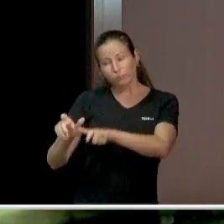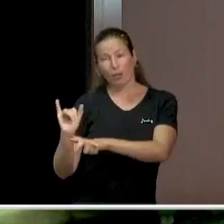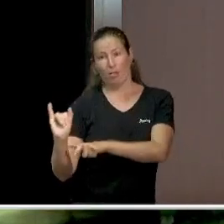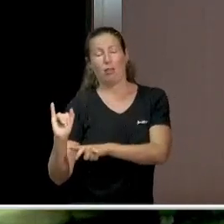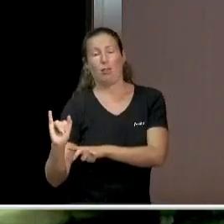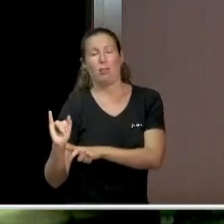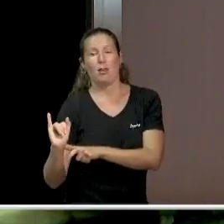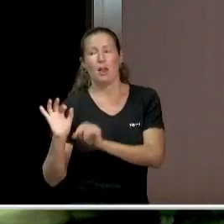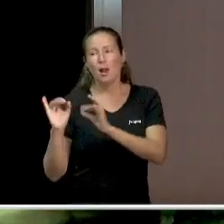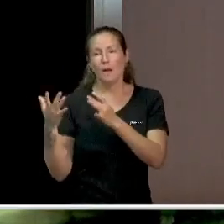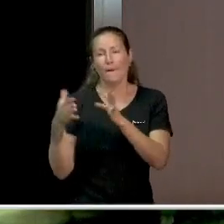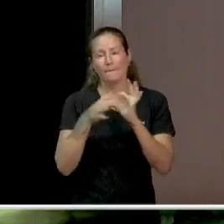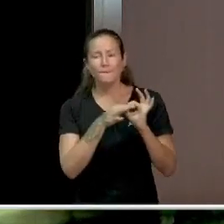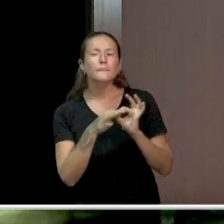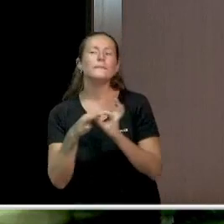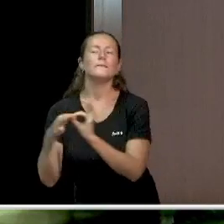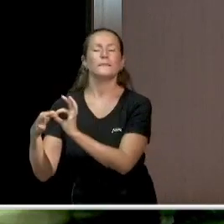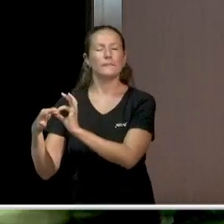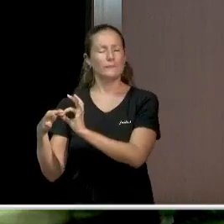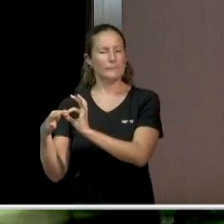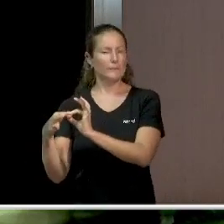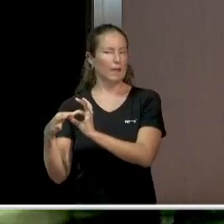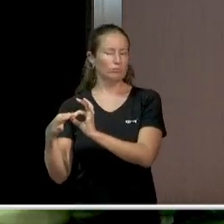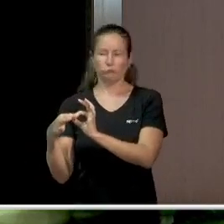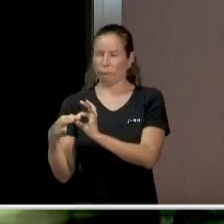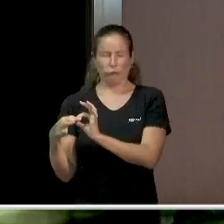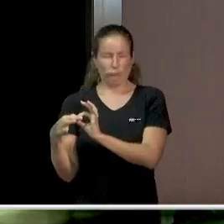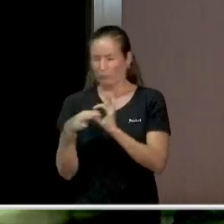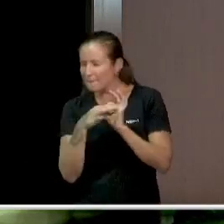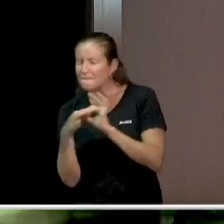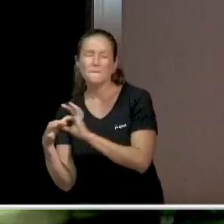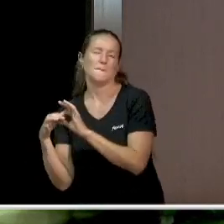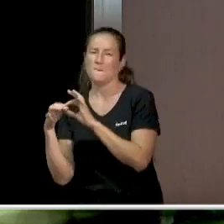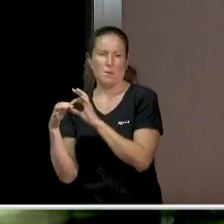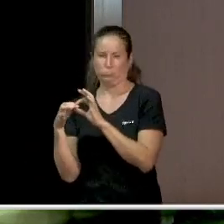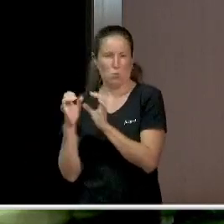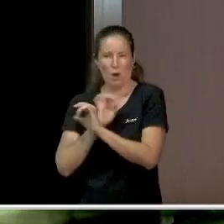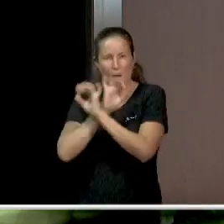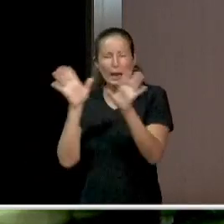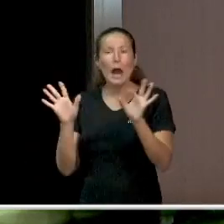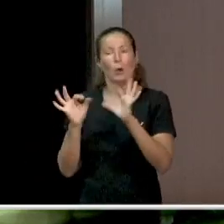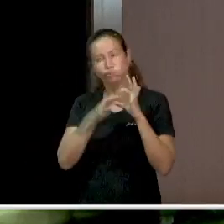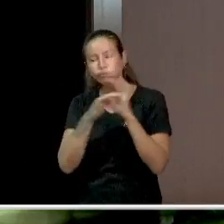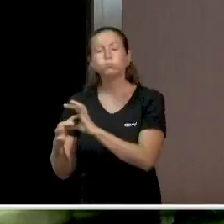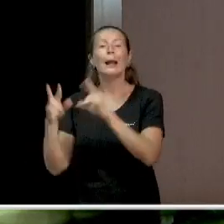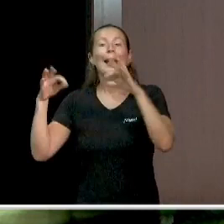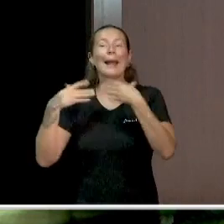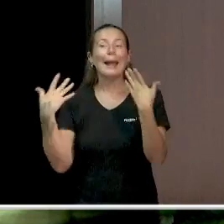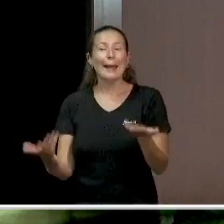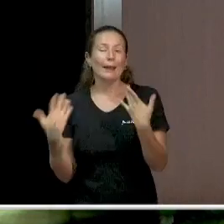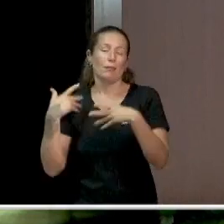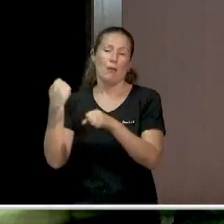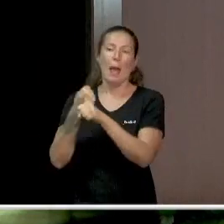que linda muy incisiva y profundamente con el empleo y la empleabilidad de